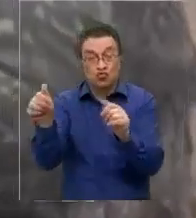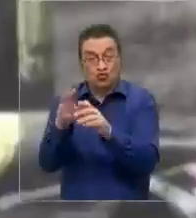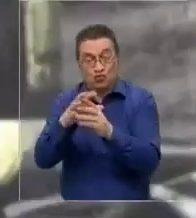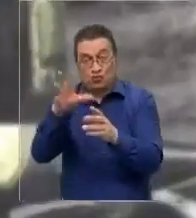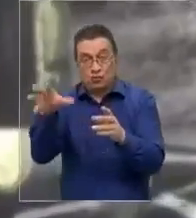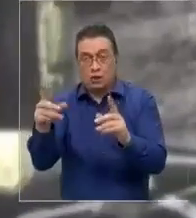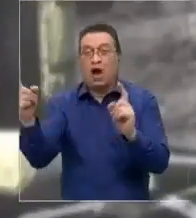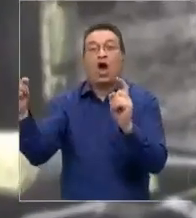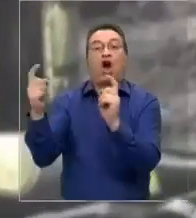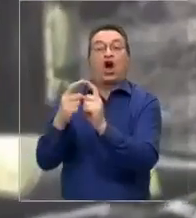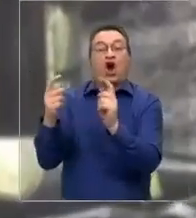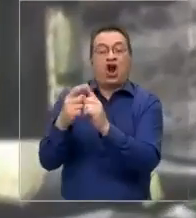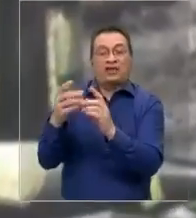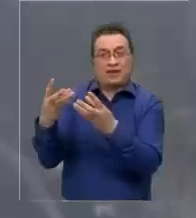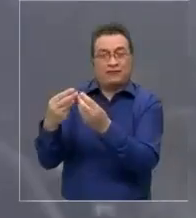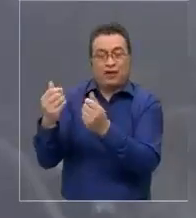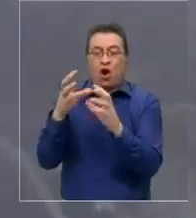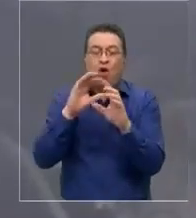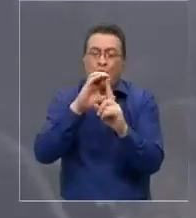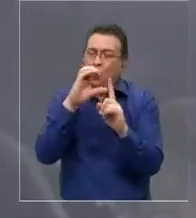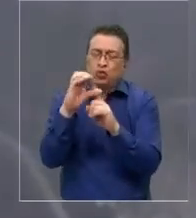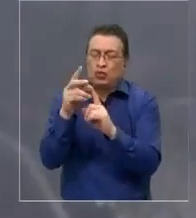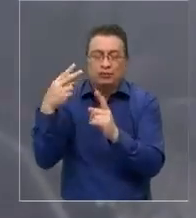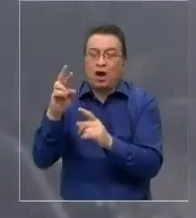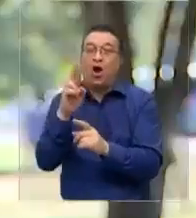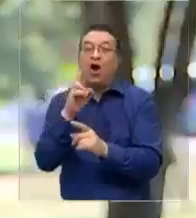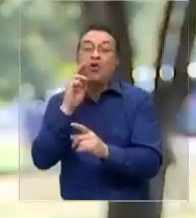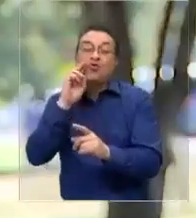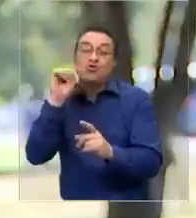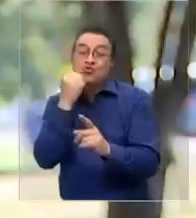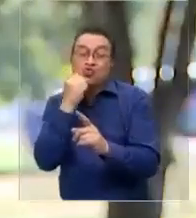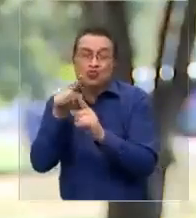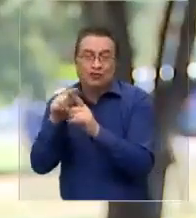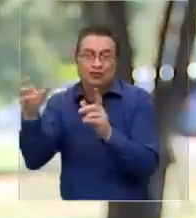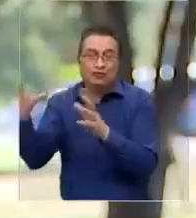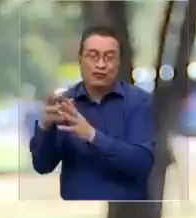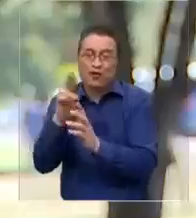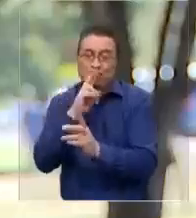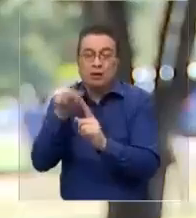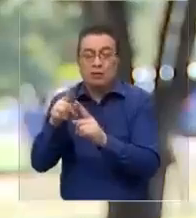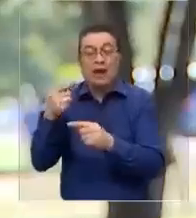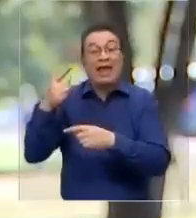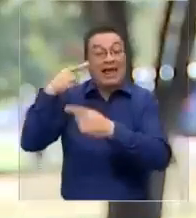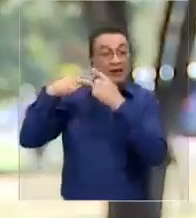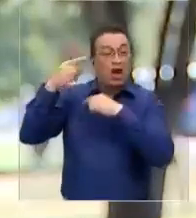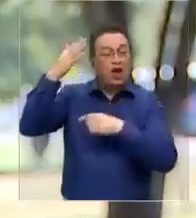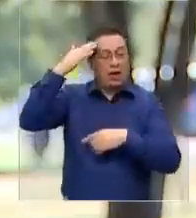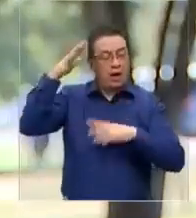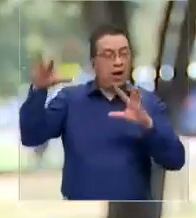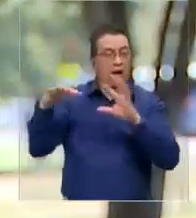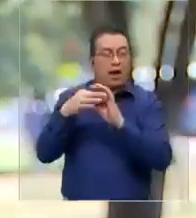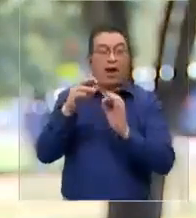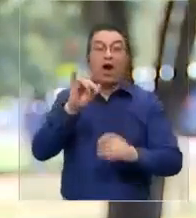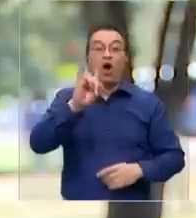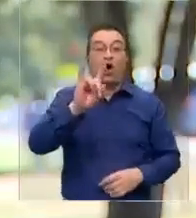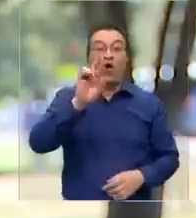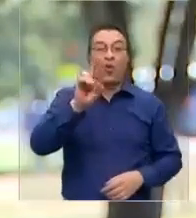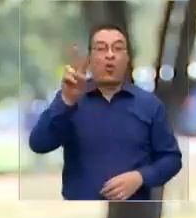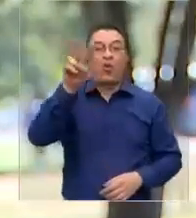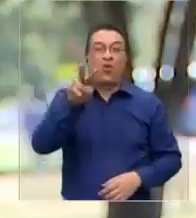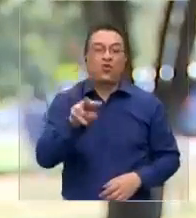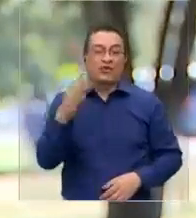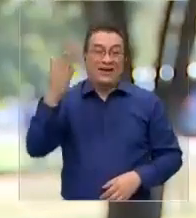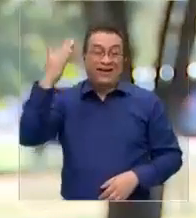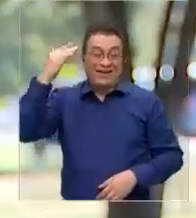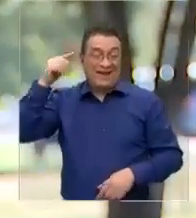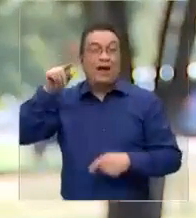decir, conectada espiritual y culturalmente con Moscú, y otra parte de que quería dejar atrás esa historia más bien ligada a la Unión Soviética, y que veía con